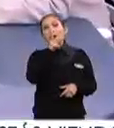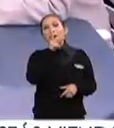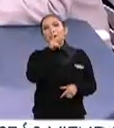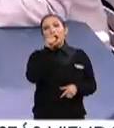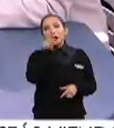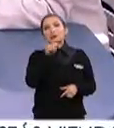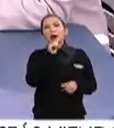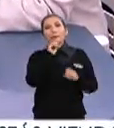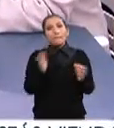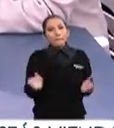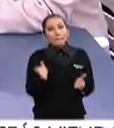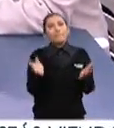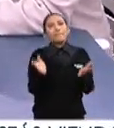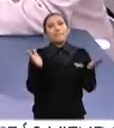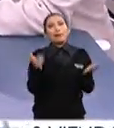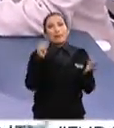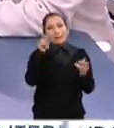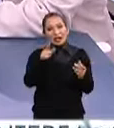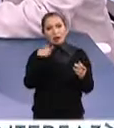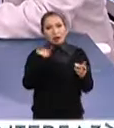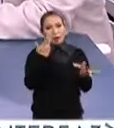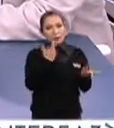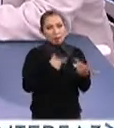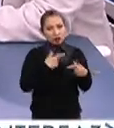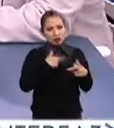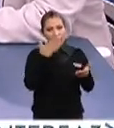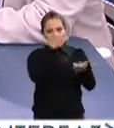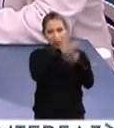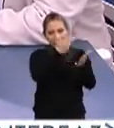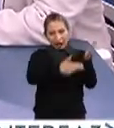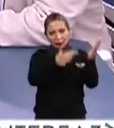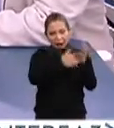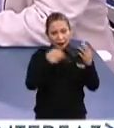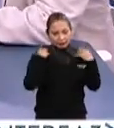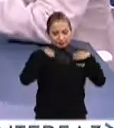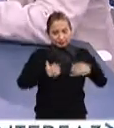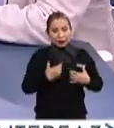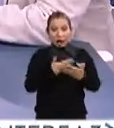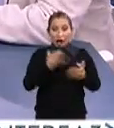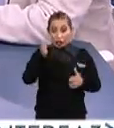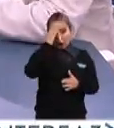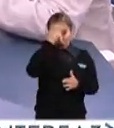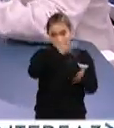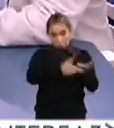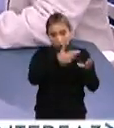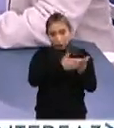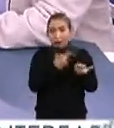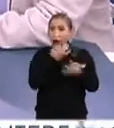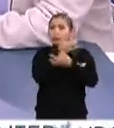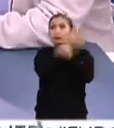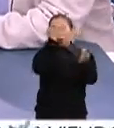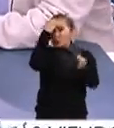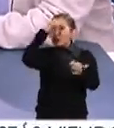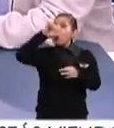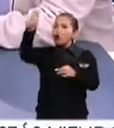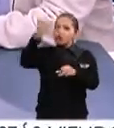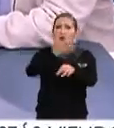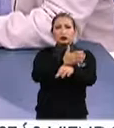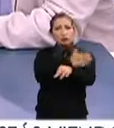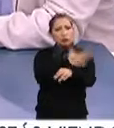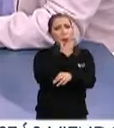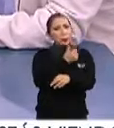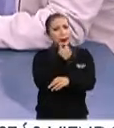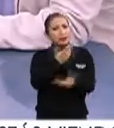de promotoría de los propios politécnicos que asisten al taller. De decir, ahora ya conociste el taller, comparte la experiencia con tus